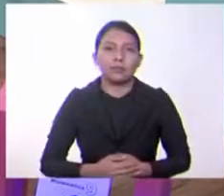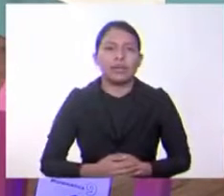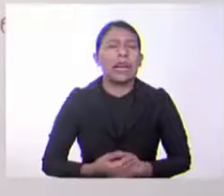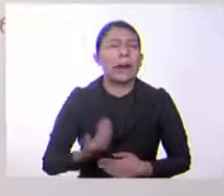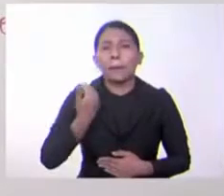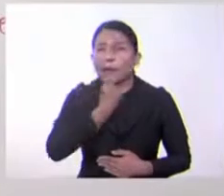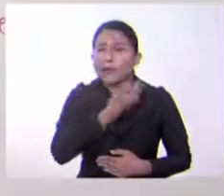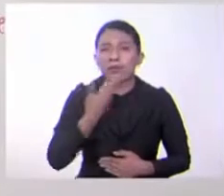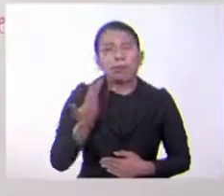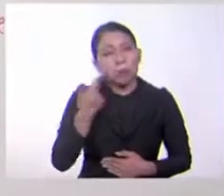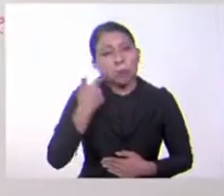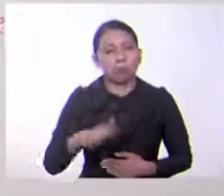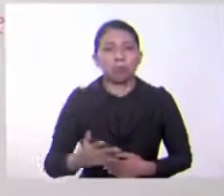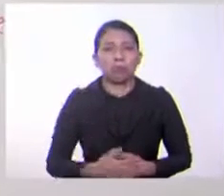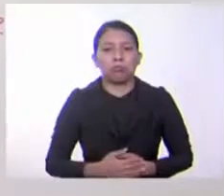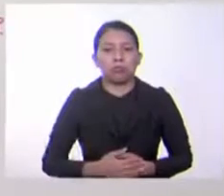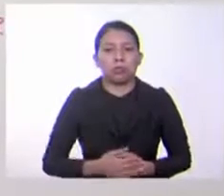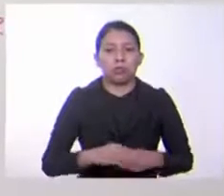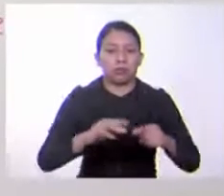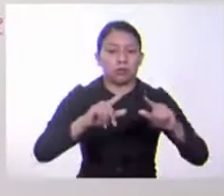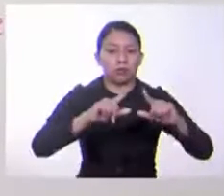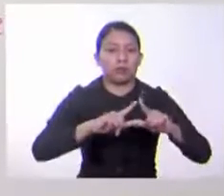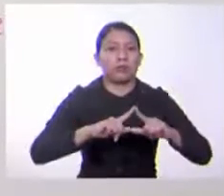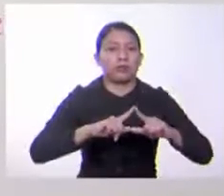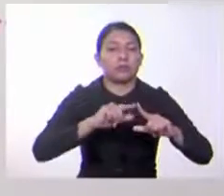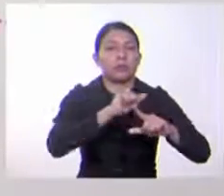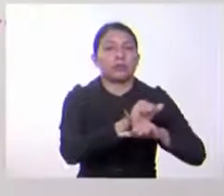pasa ahora si el triángulo ABC,